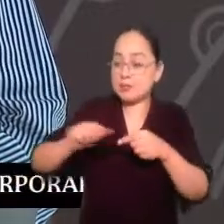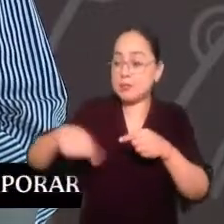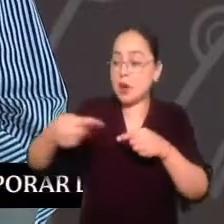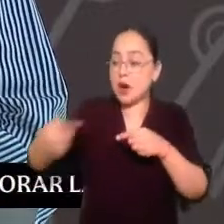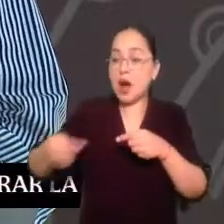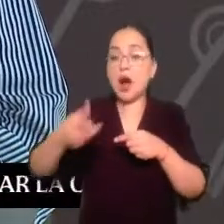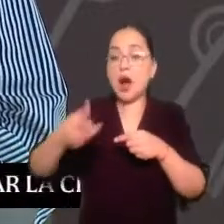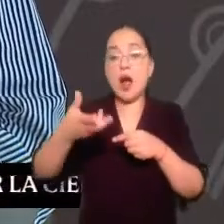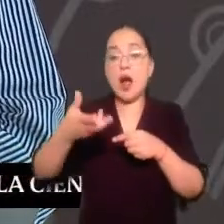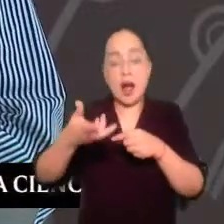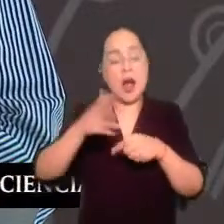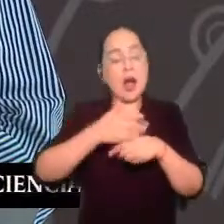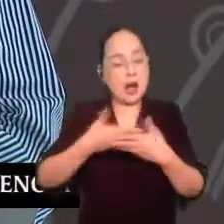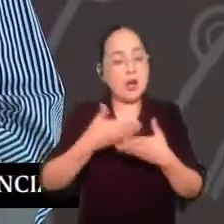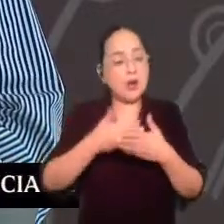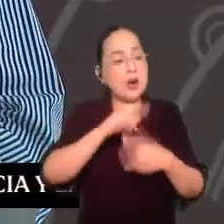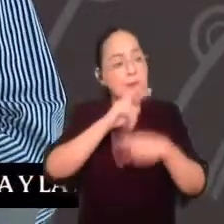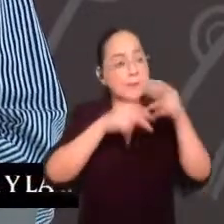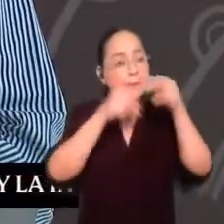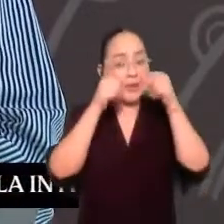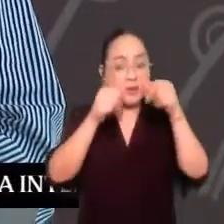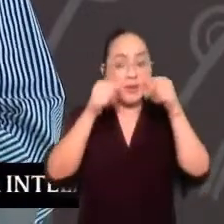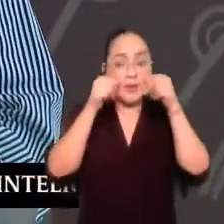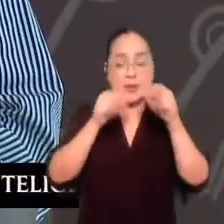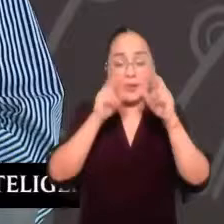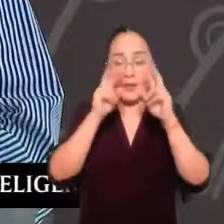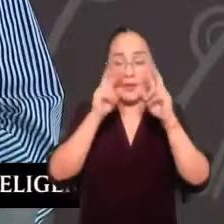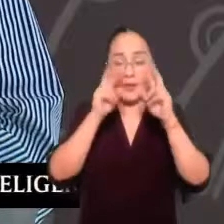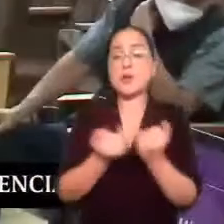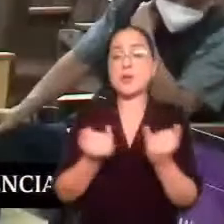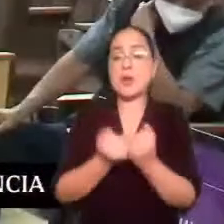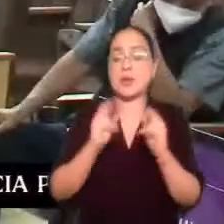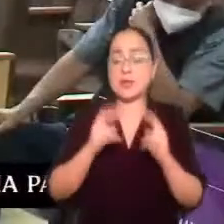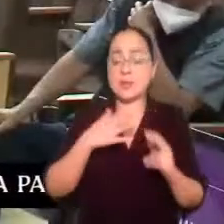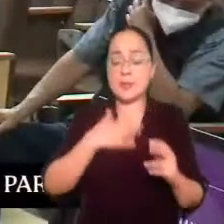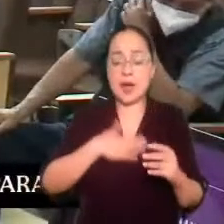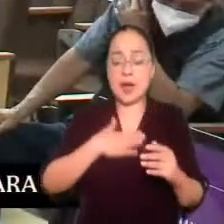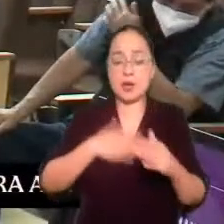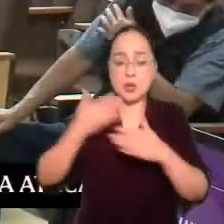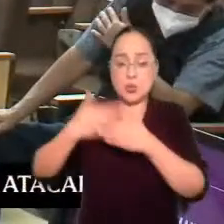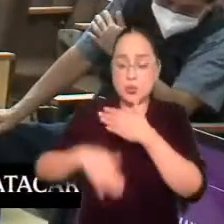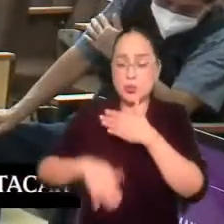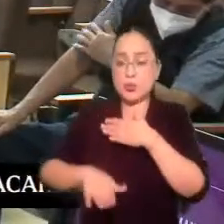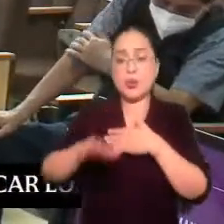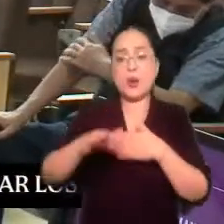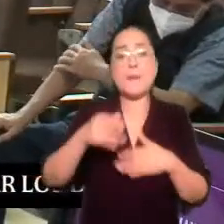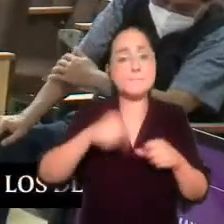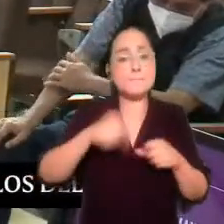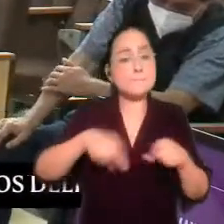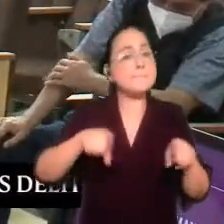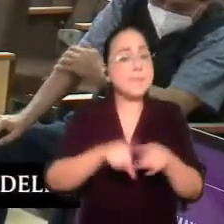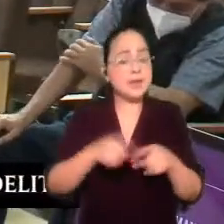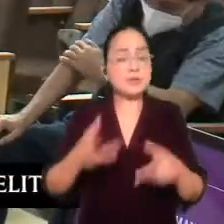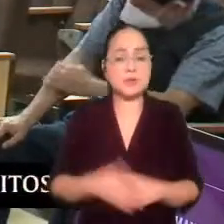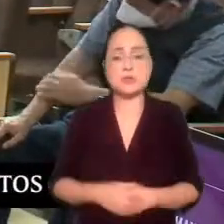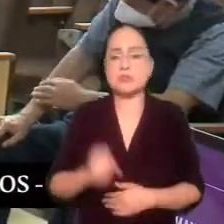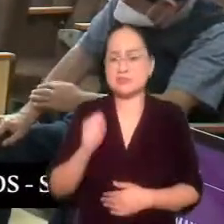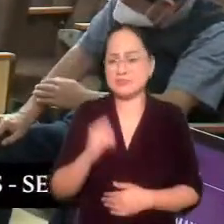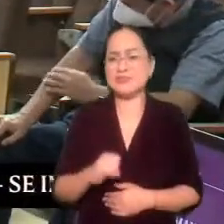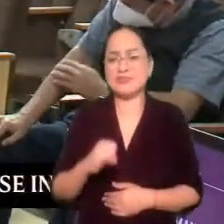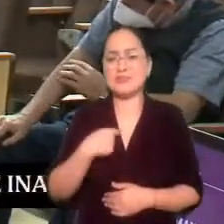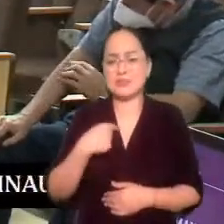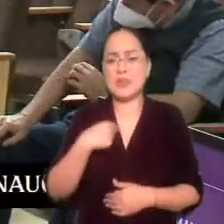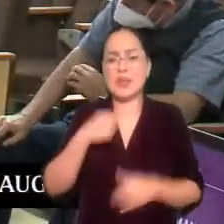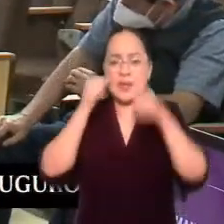atendiendo y estamos viendo el tema de drenajes, que es otro de los temas. Entonces sí lo estoy viendo y claro, vamos a pedirle a